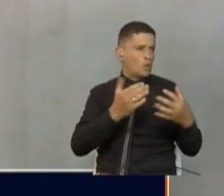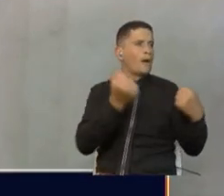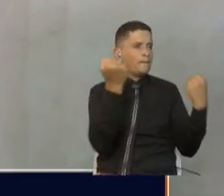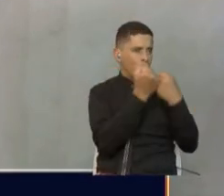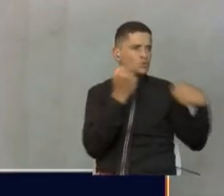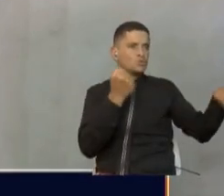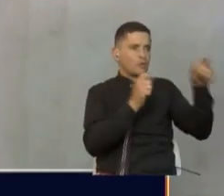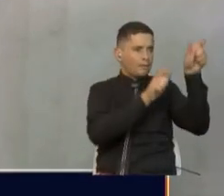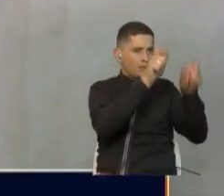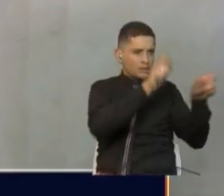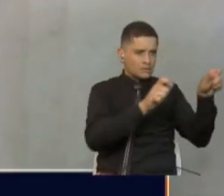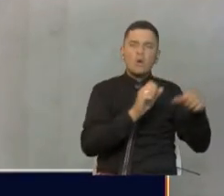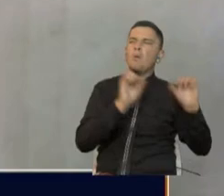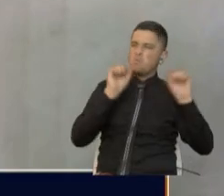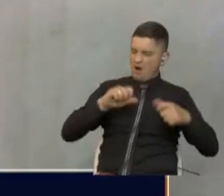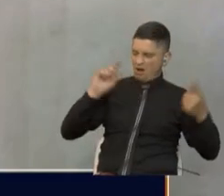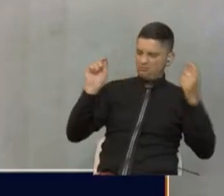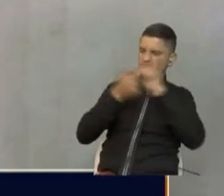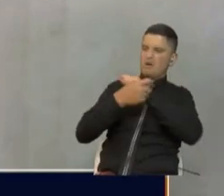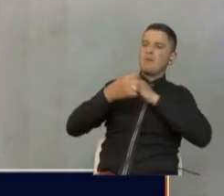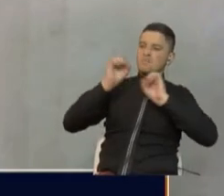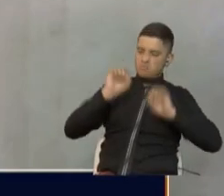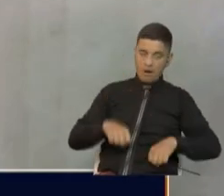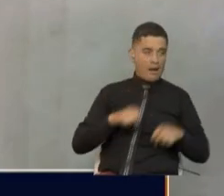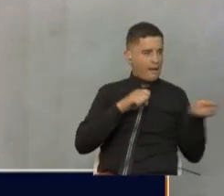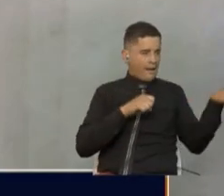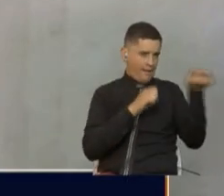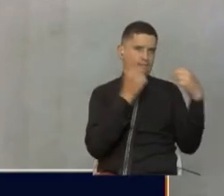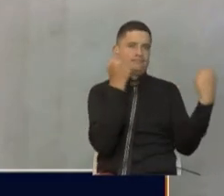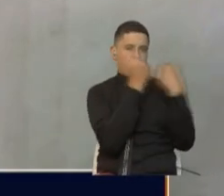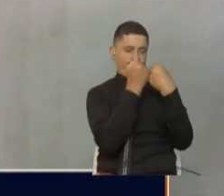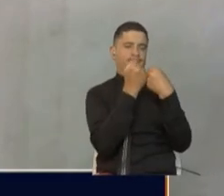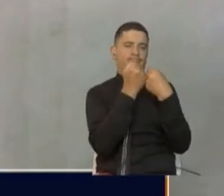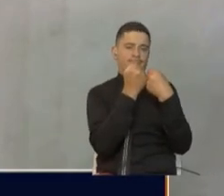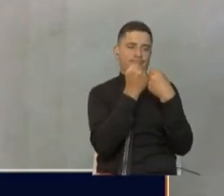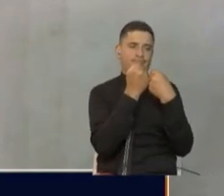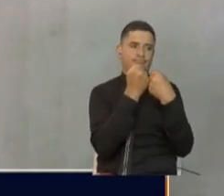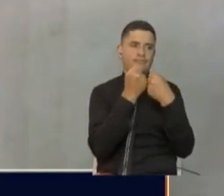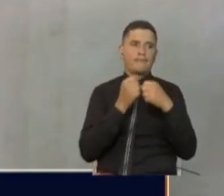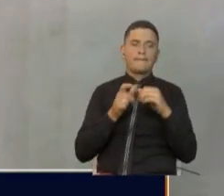ciudadanos que creen que es posible un cambio, lo vamos a...